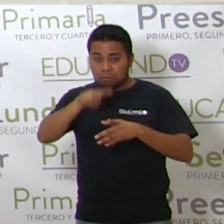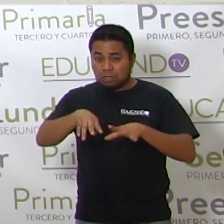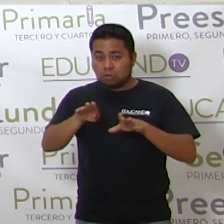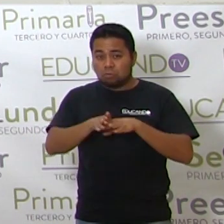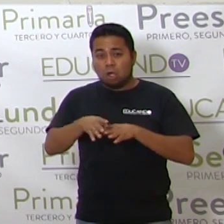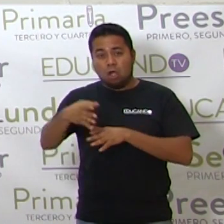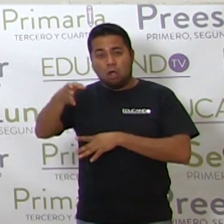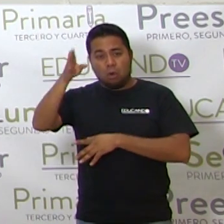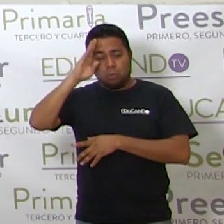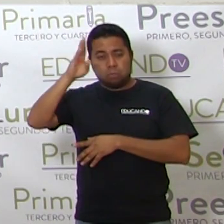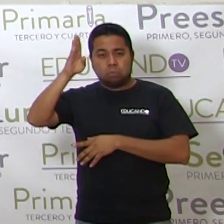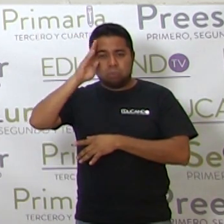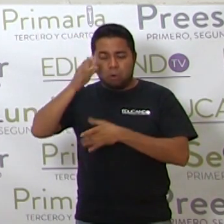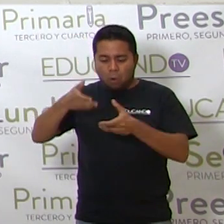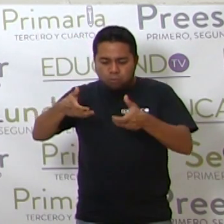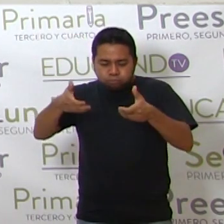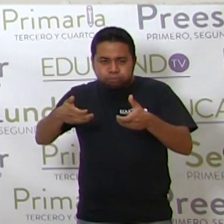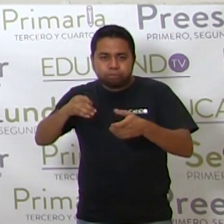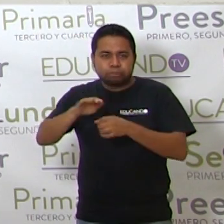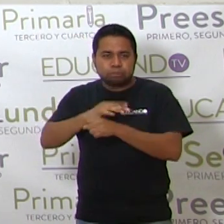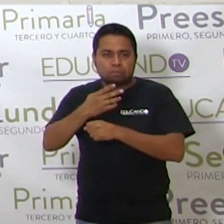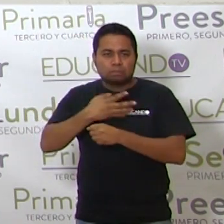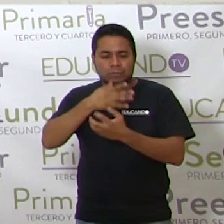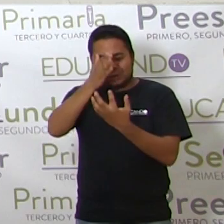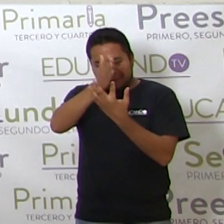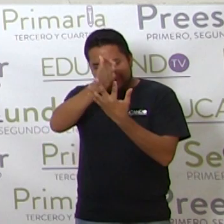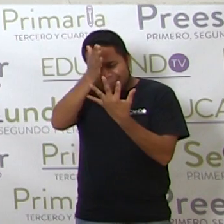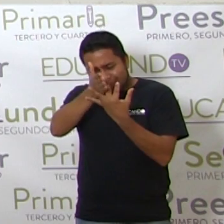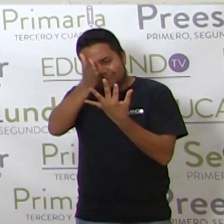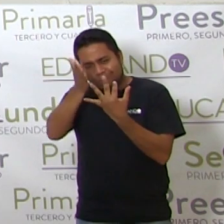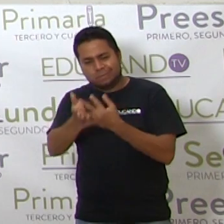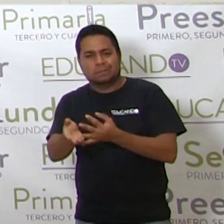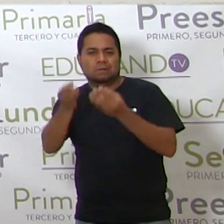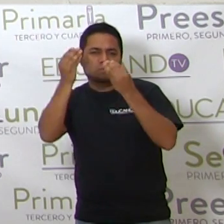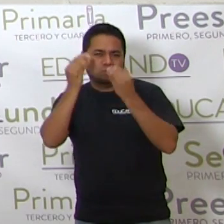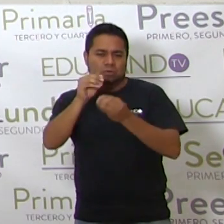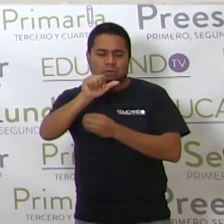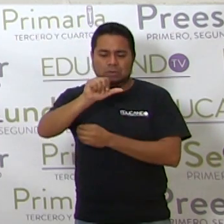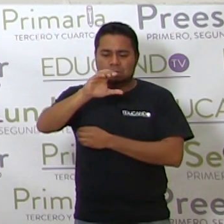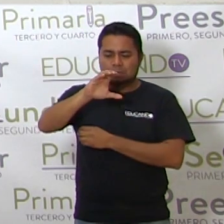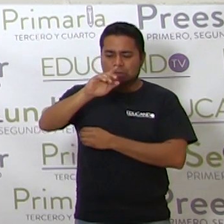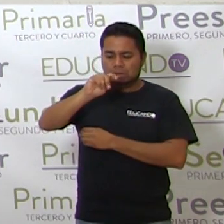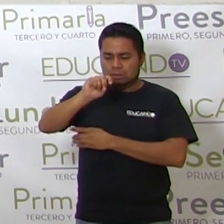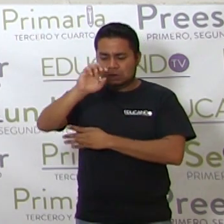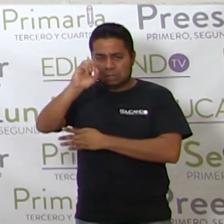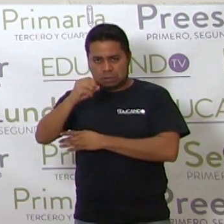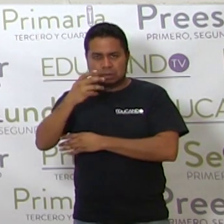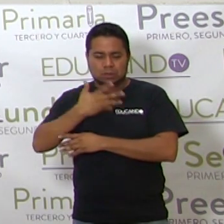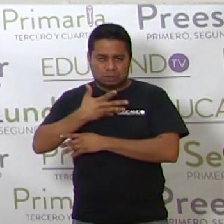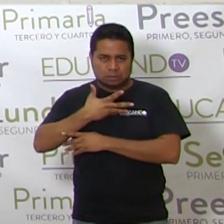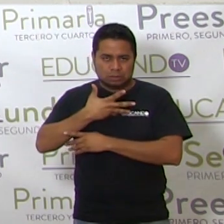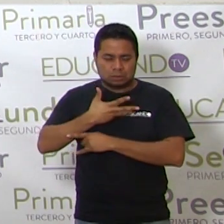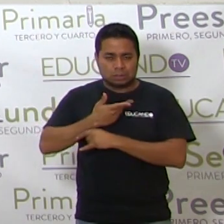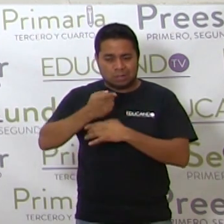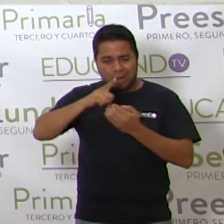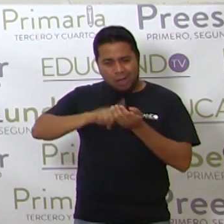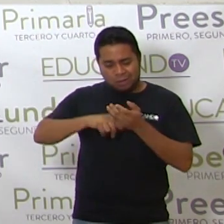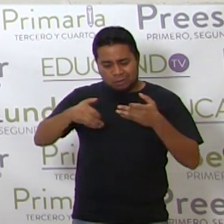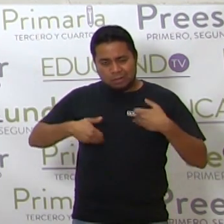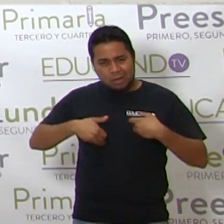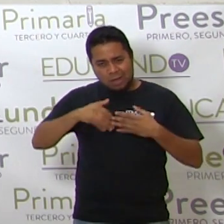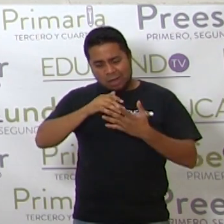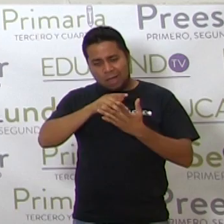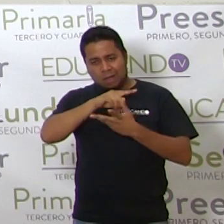porque tienen muchos episodios bien y estos episodios que tienen toda la obra de teatro